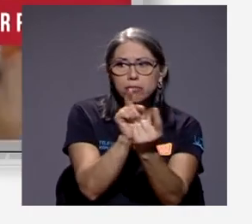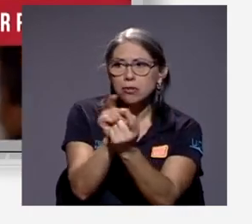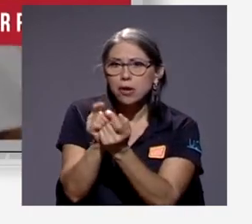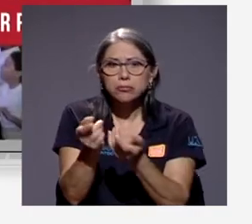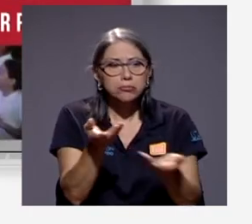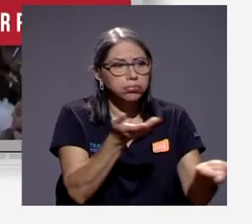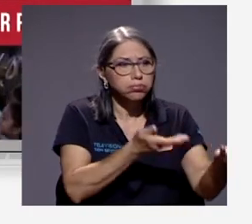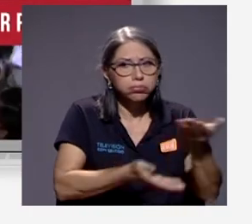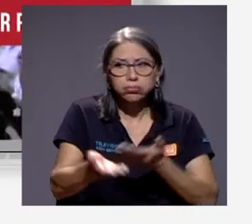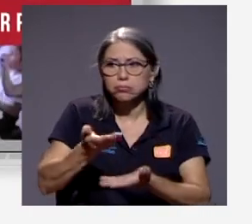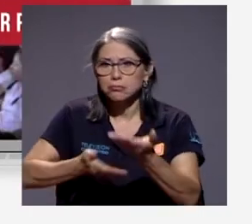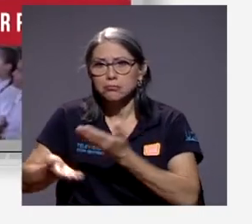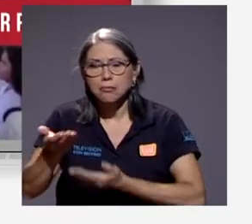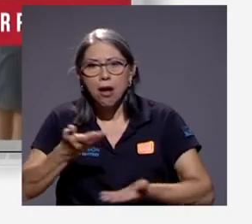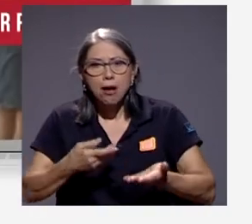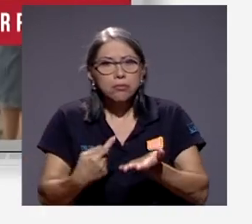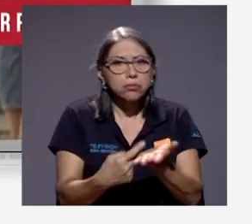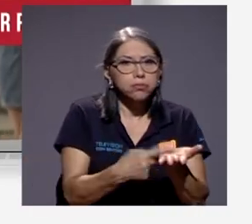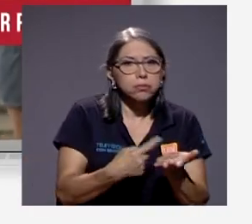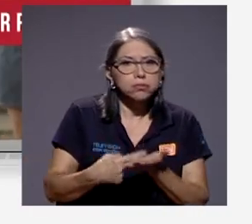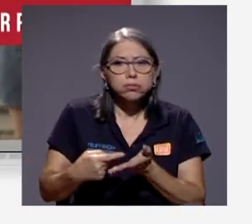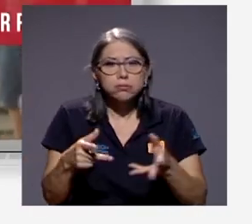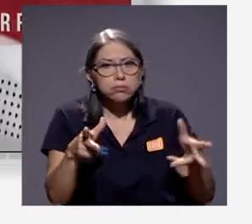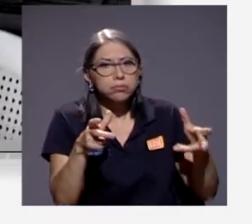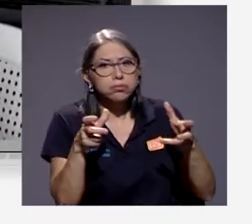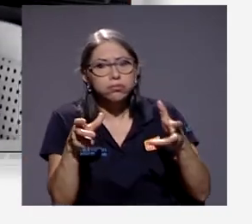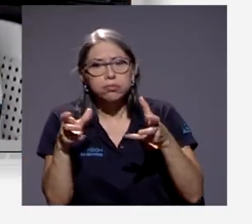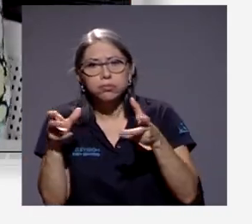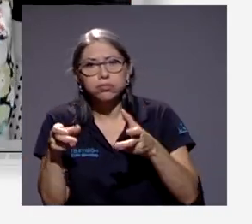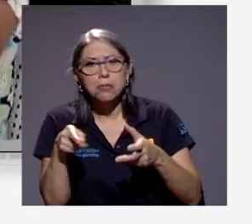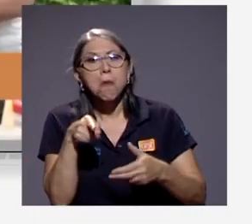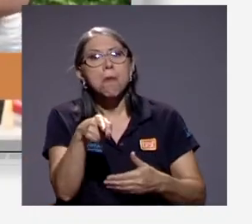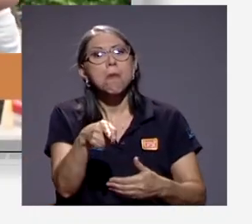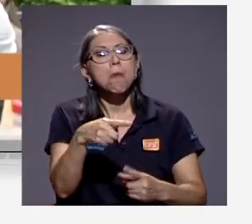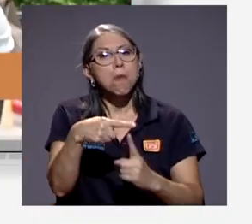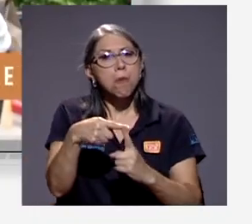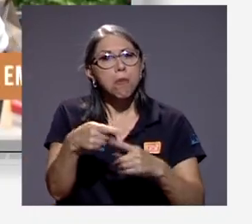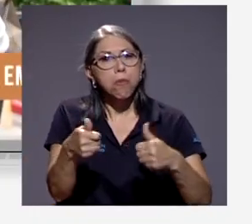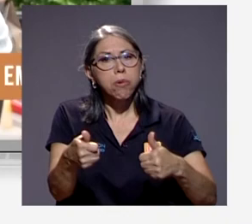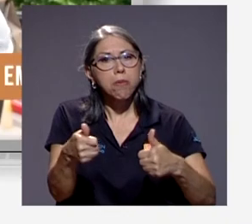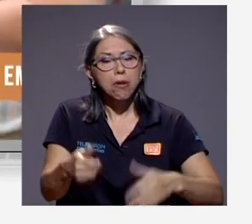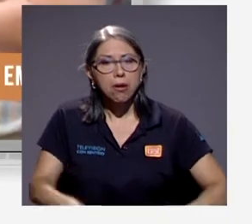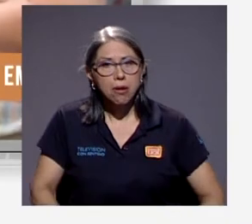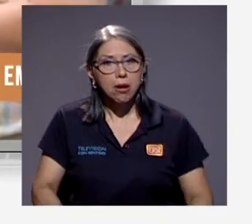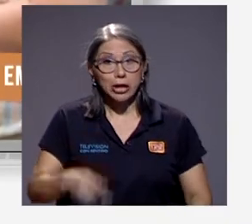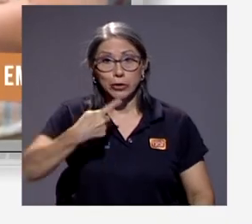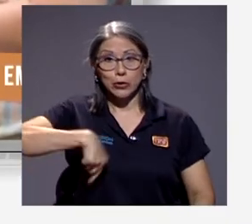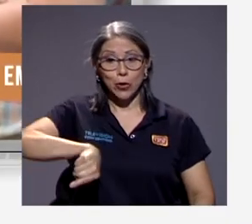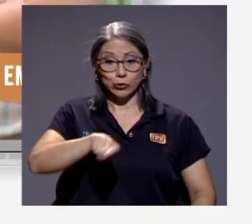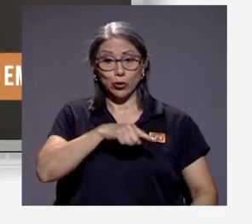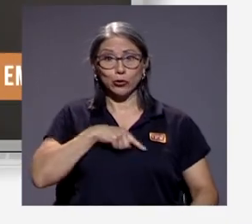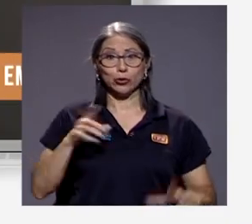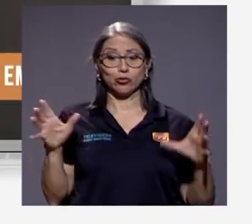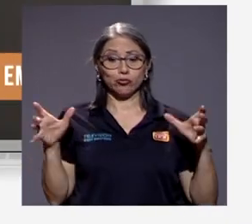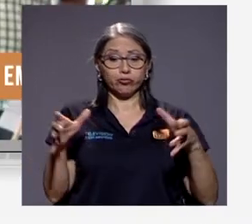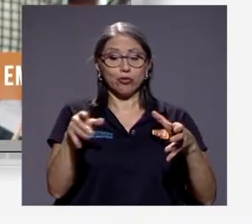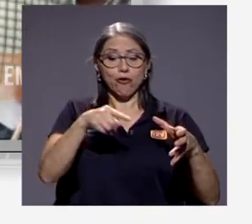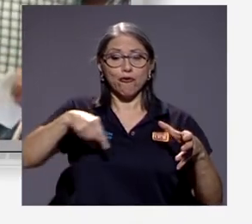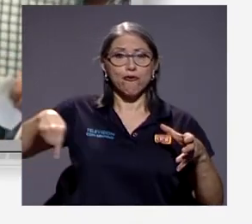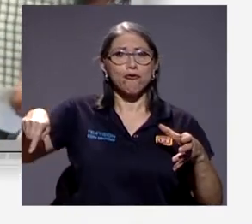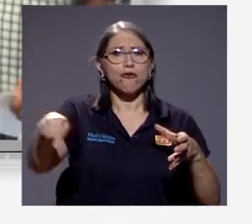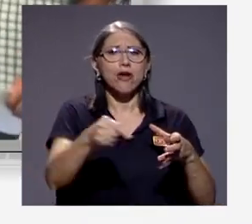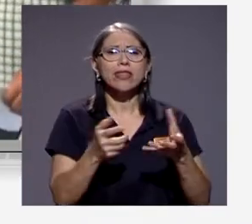ha sido una circunstancia favorable creo que lo que hemos tratado nosotros desde la red es no solamente accionar